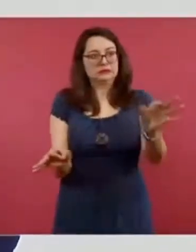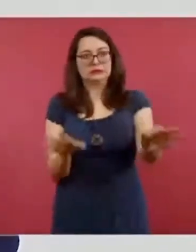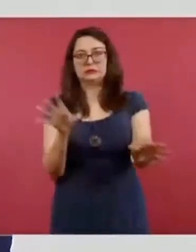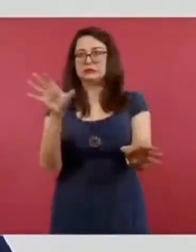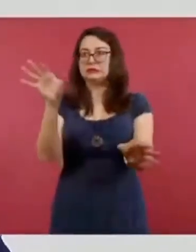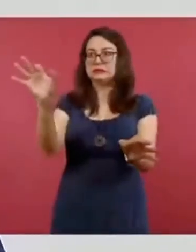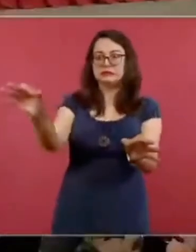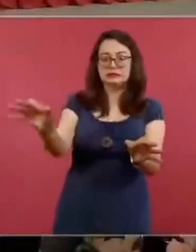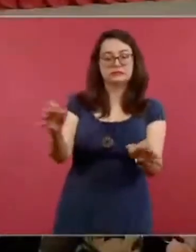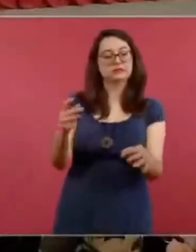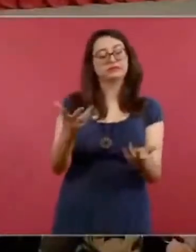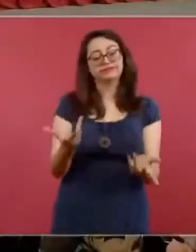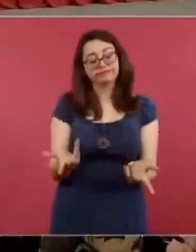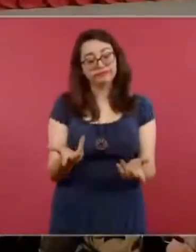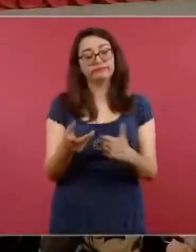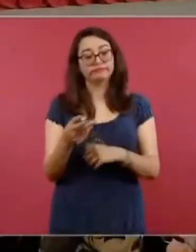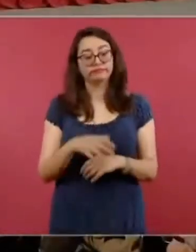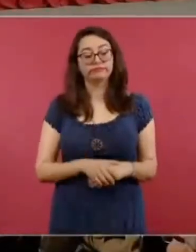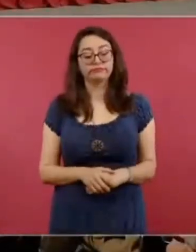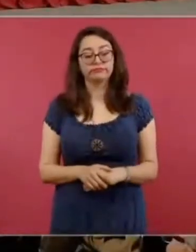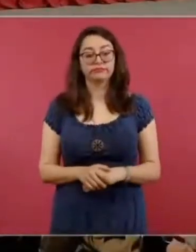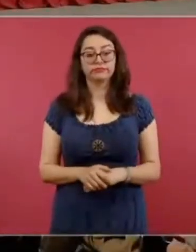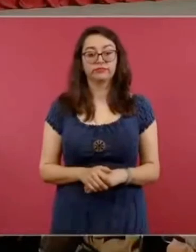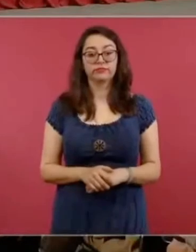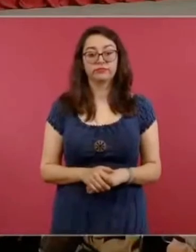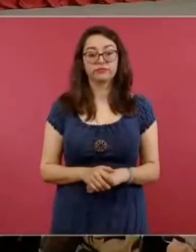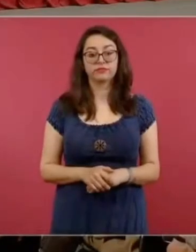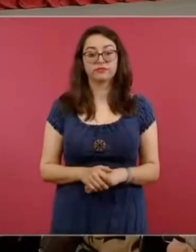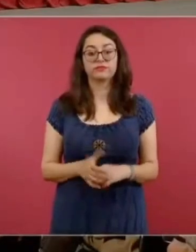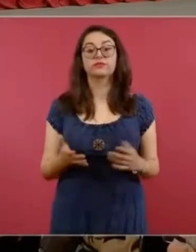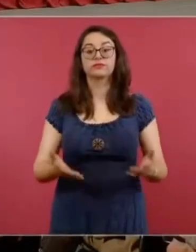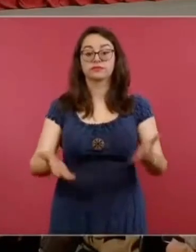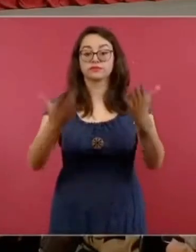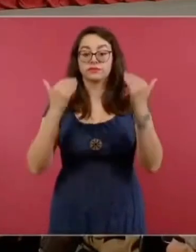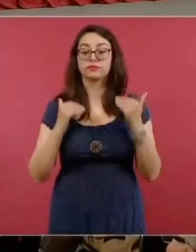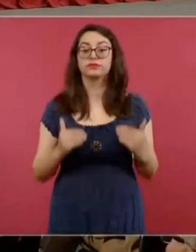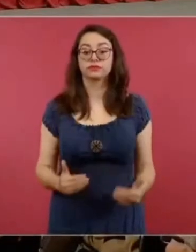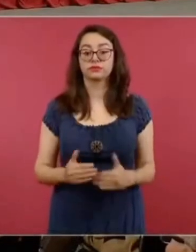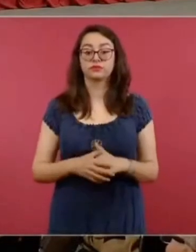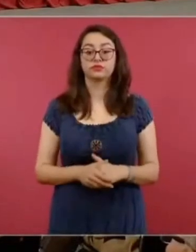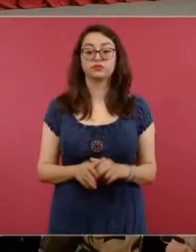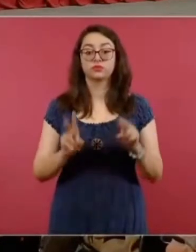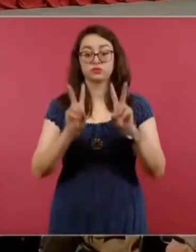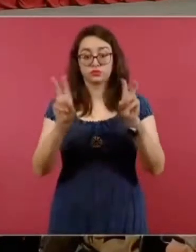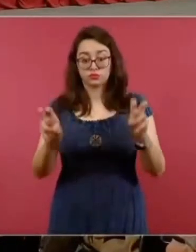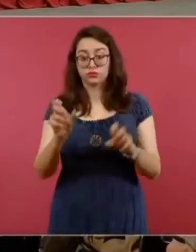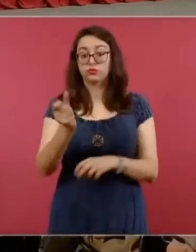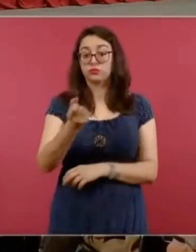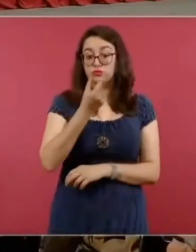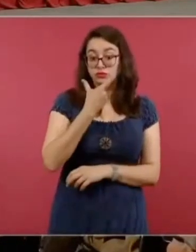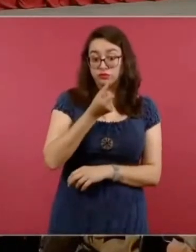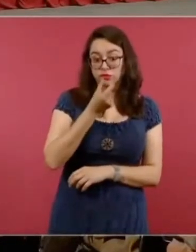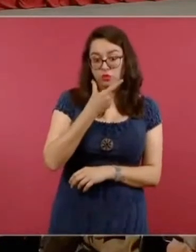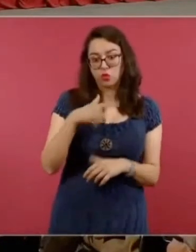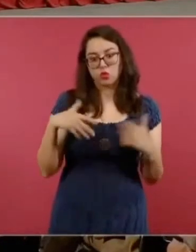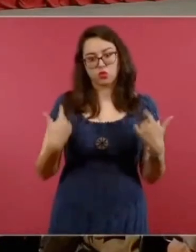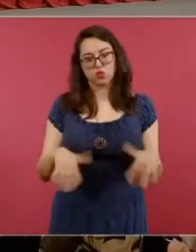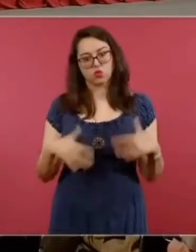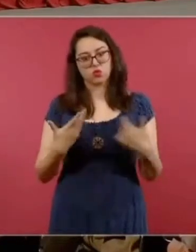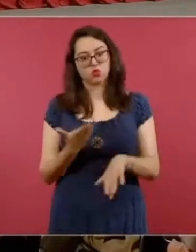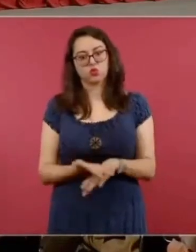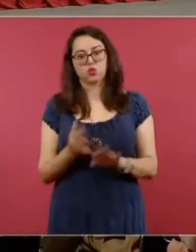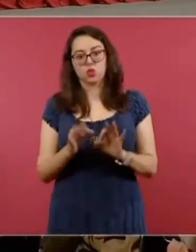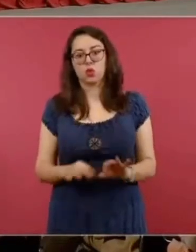país. La siguiente. Sobre el tema de abasto también ha habido un avance importantísimo. Hoy nos acompaña tanto la